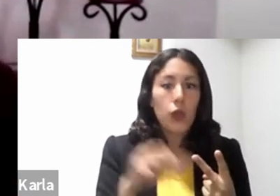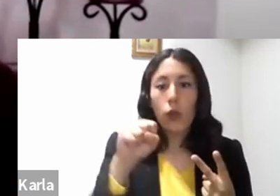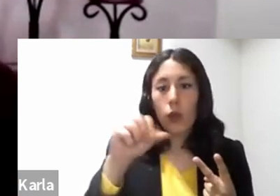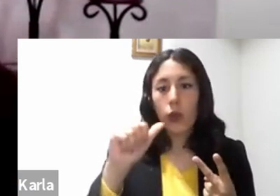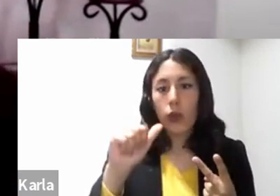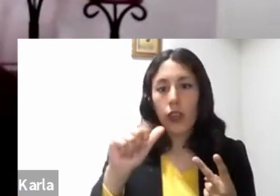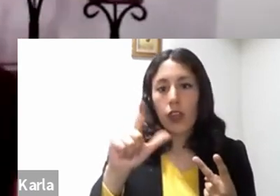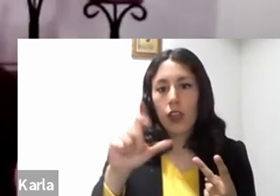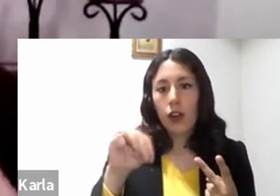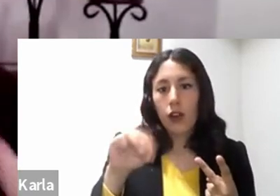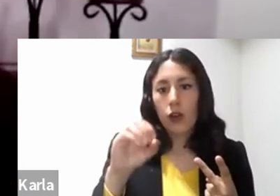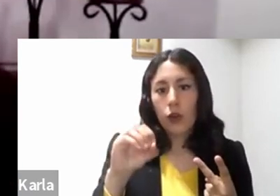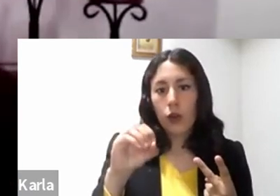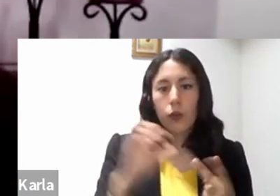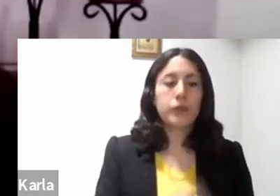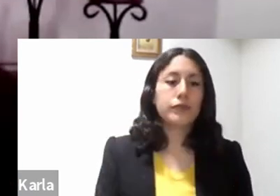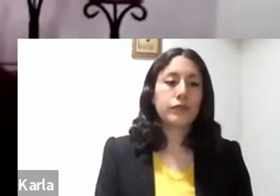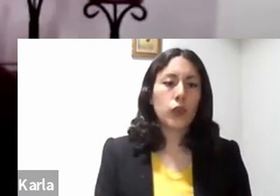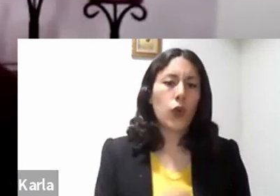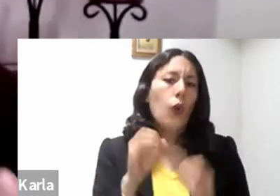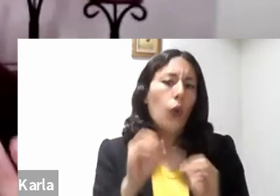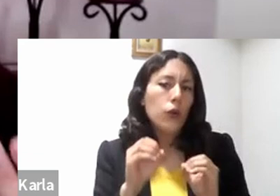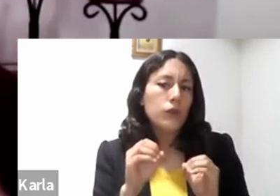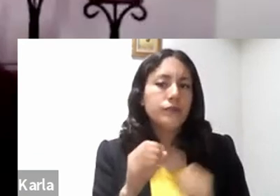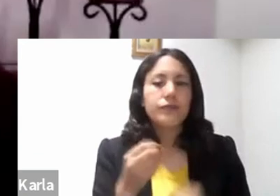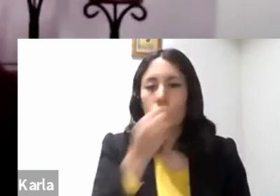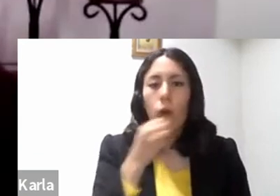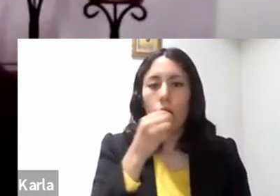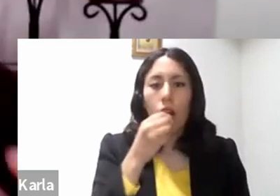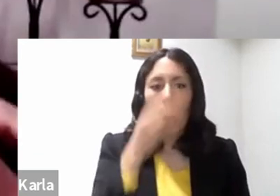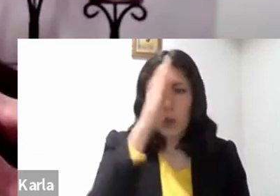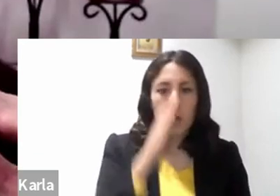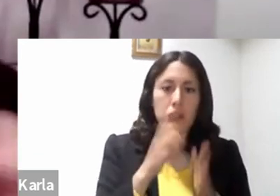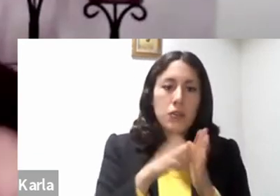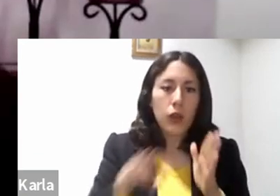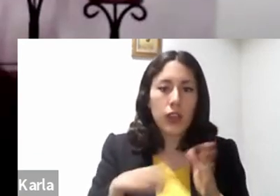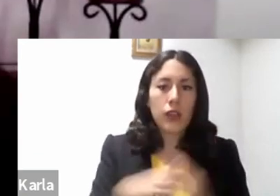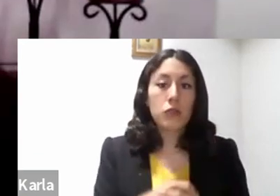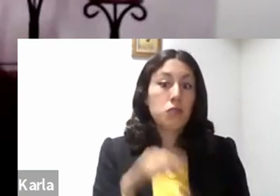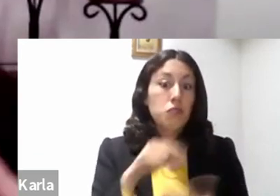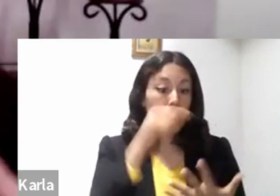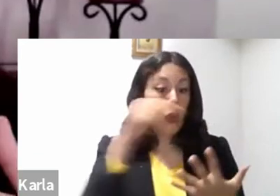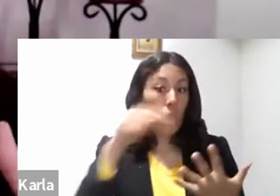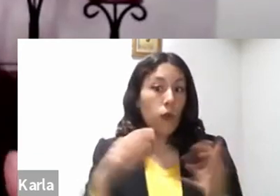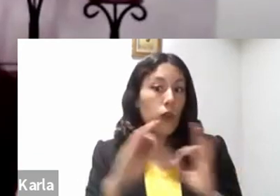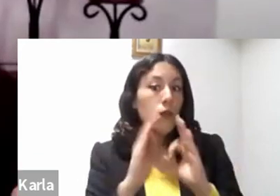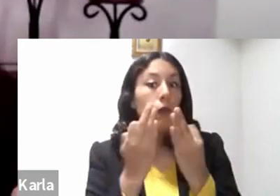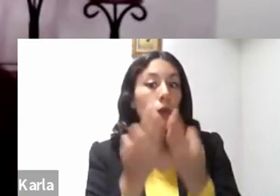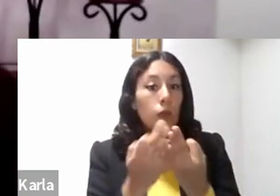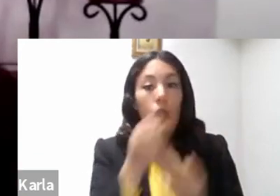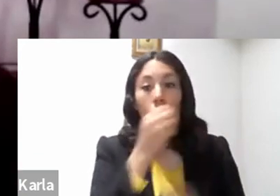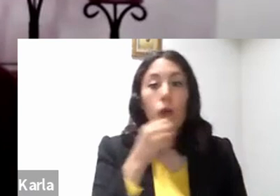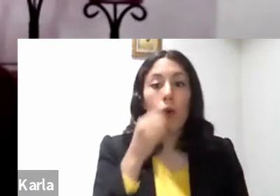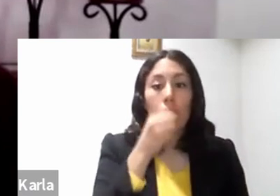por ejemplo las oraciones que decimos en misa todo esto son formas de oración vocal